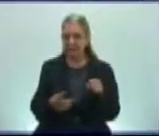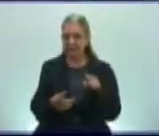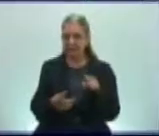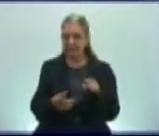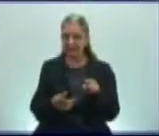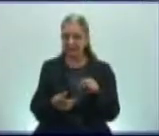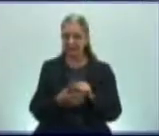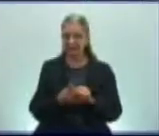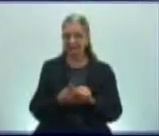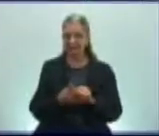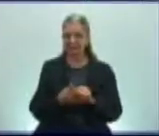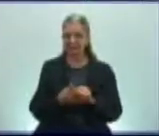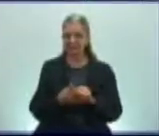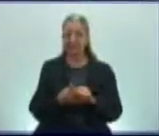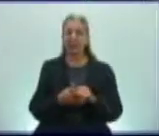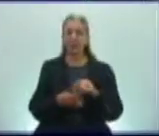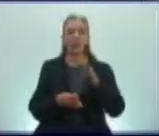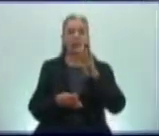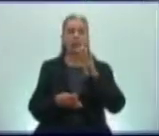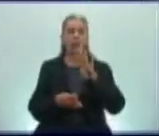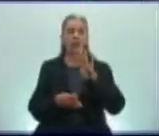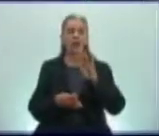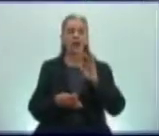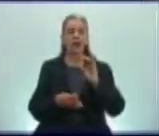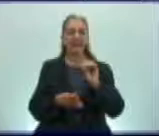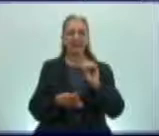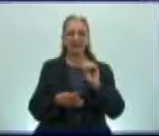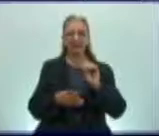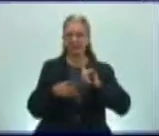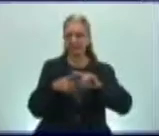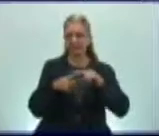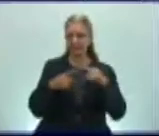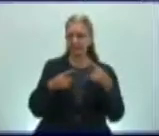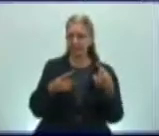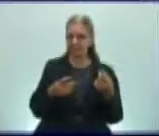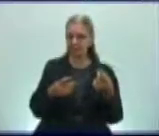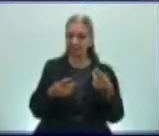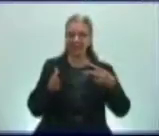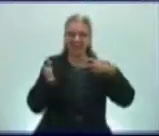Y esto nos daría 40. Ya tenemos entonces